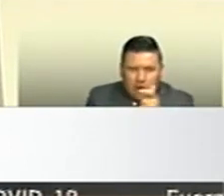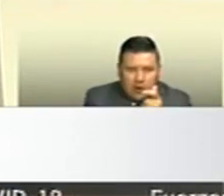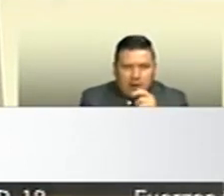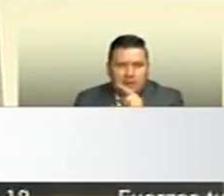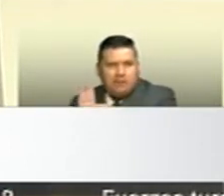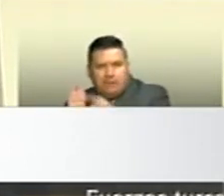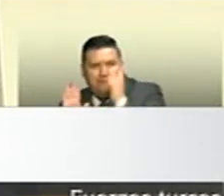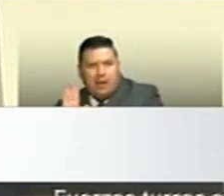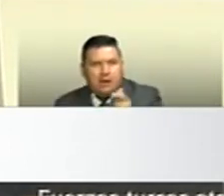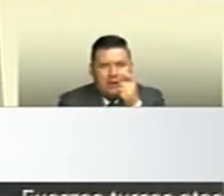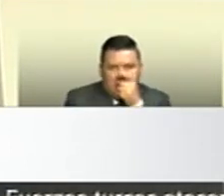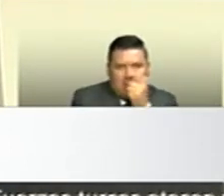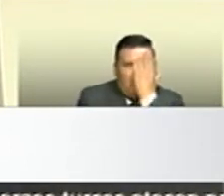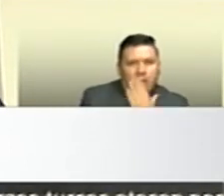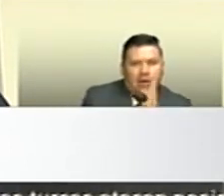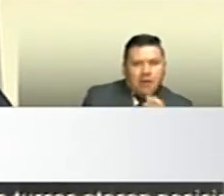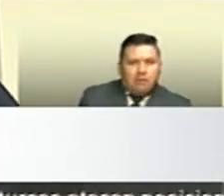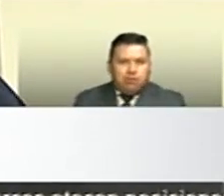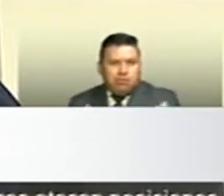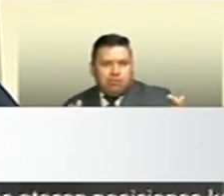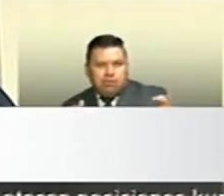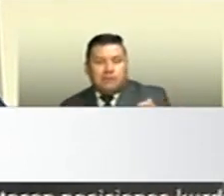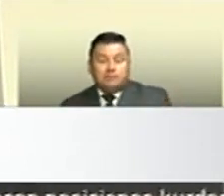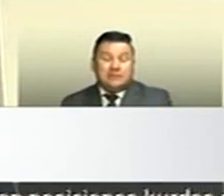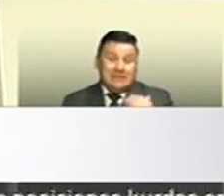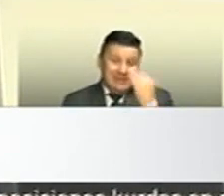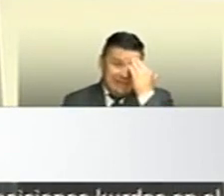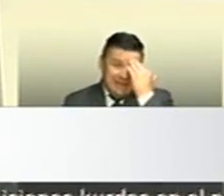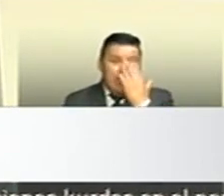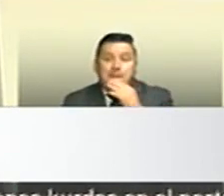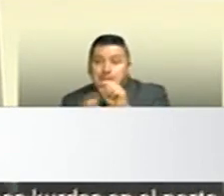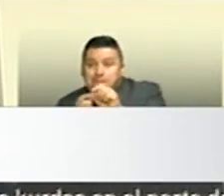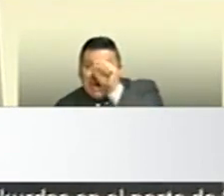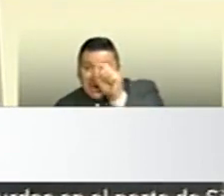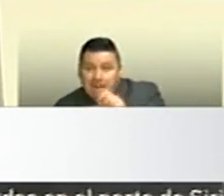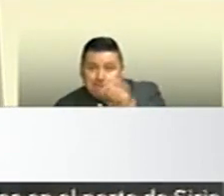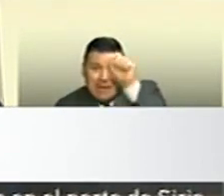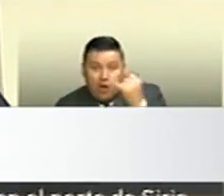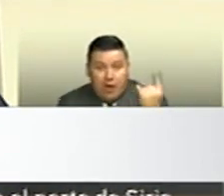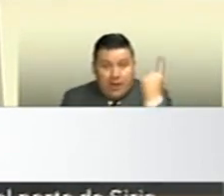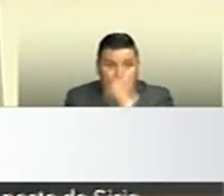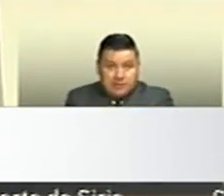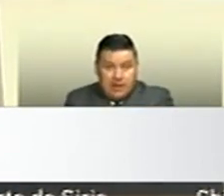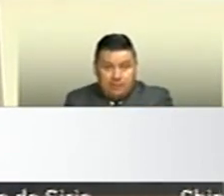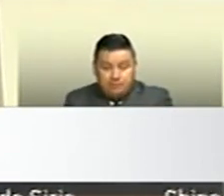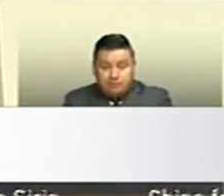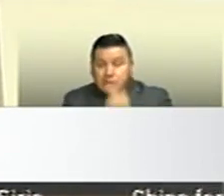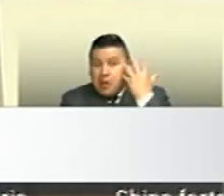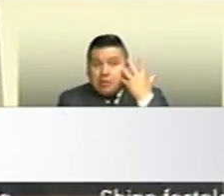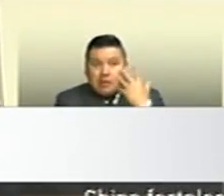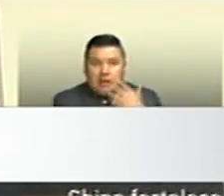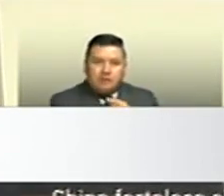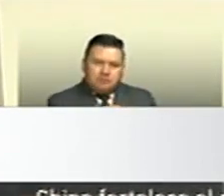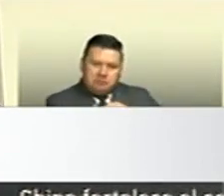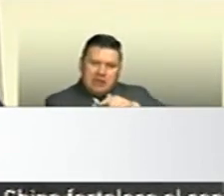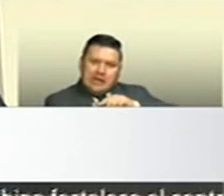hemos implementado. Nosotros pensamos que los efectos que estamos midiendo al día de hoy, los últimos días de aplanamiento